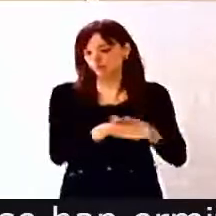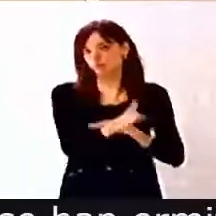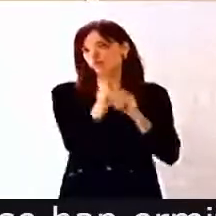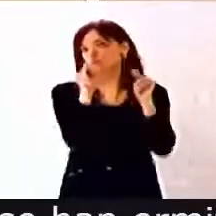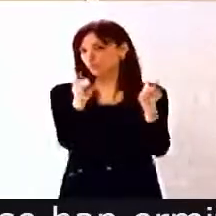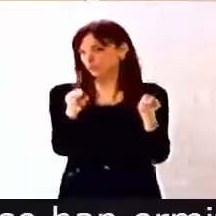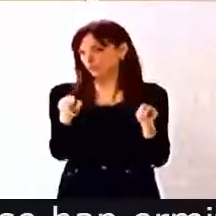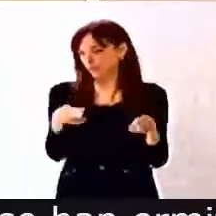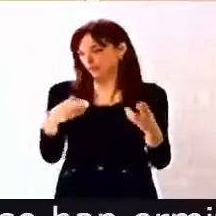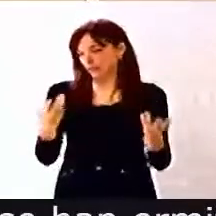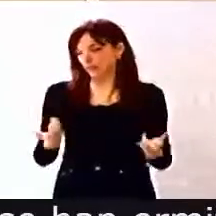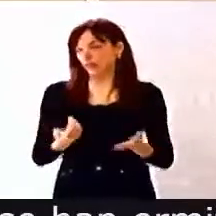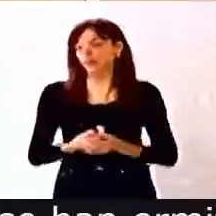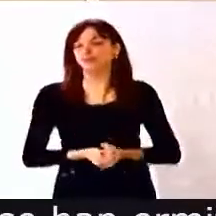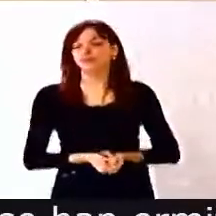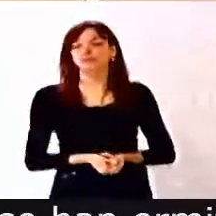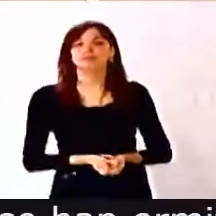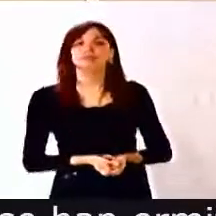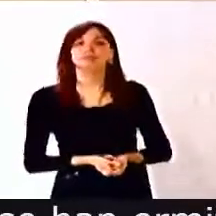sociosanitarios.